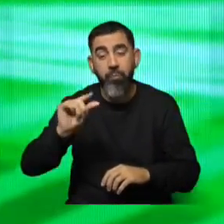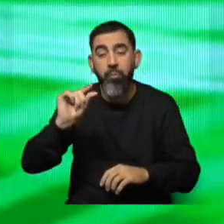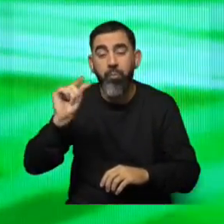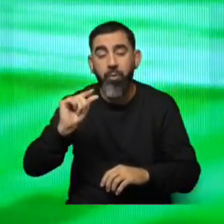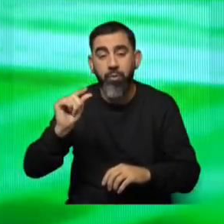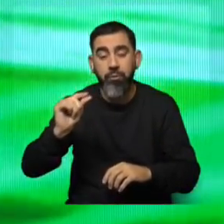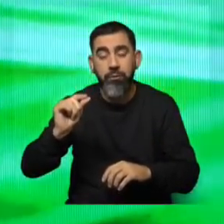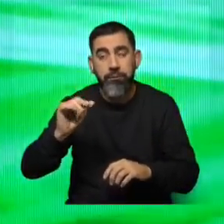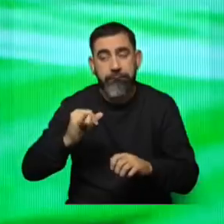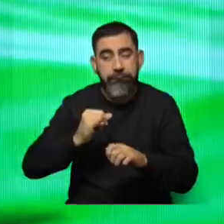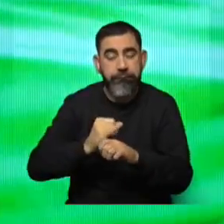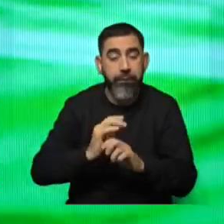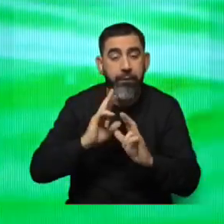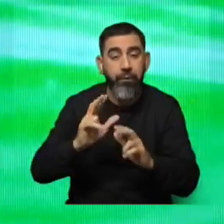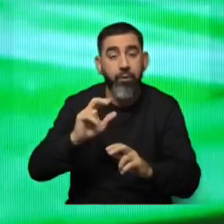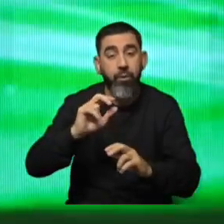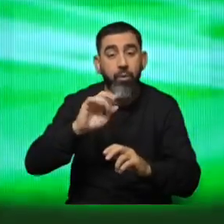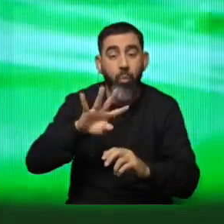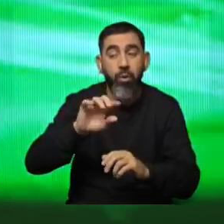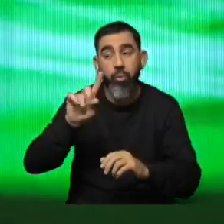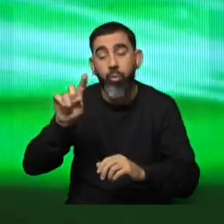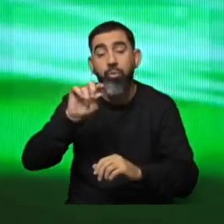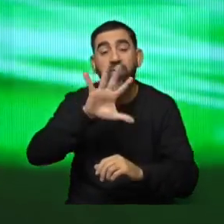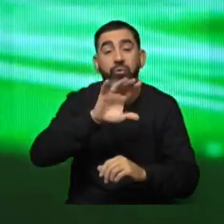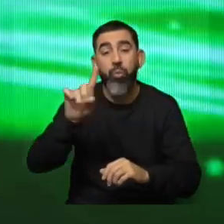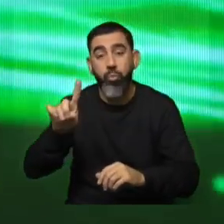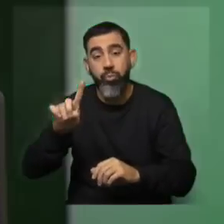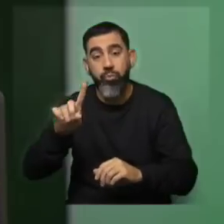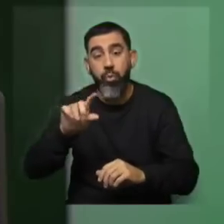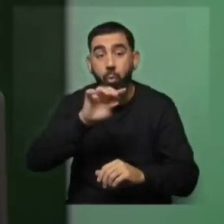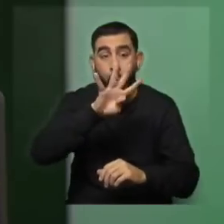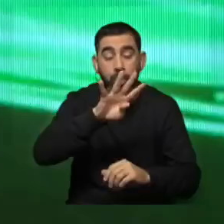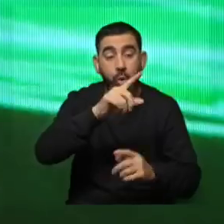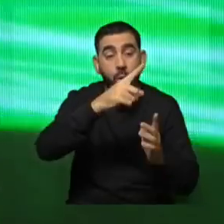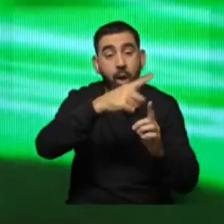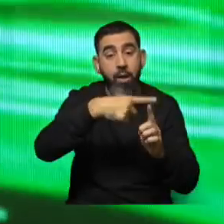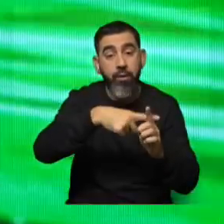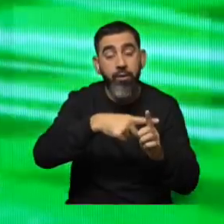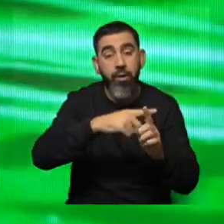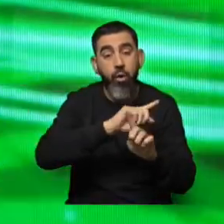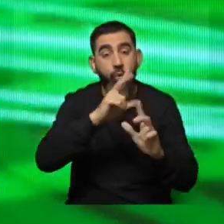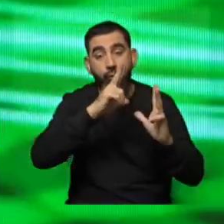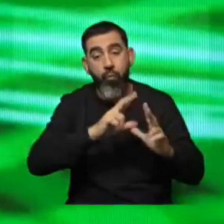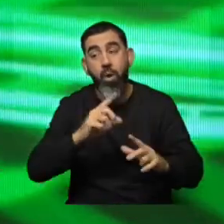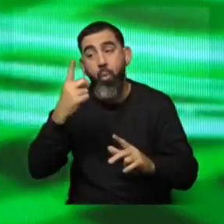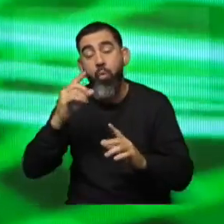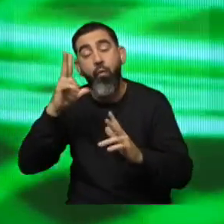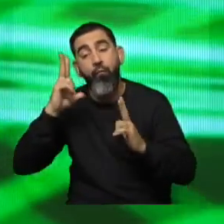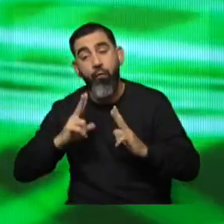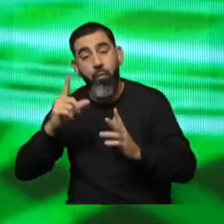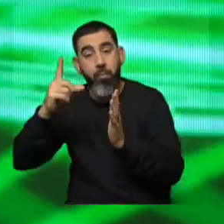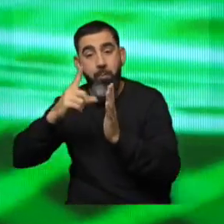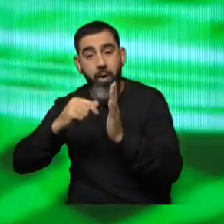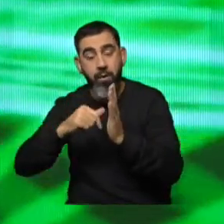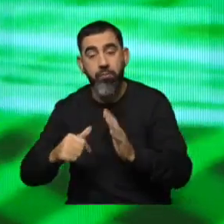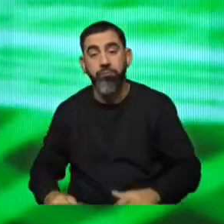de equivocarme decía que estamos en 4 a 15 a 1 a favor el cuatro cuatro los informales y uno los formales